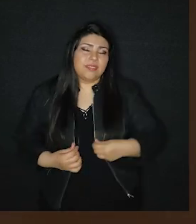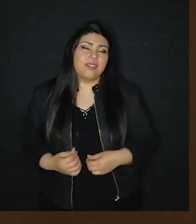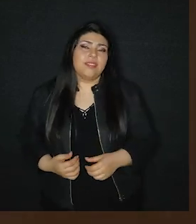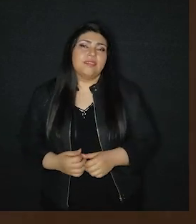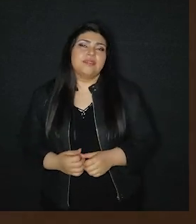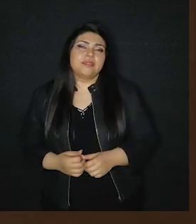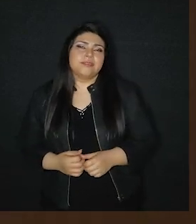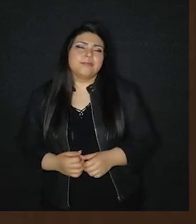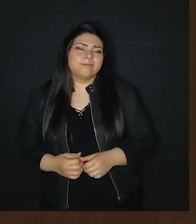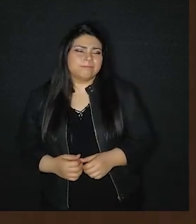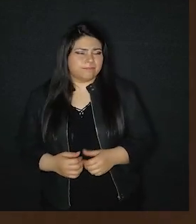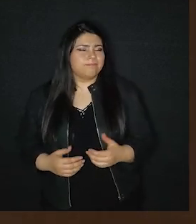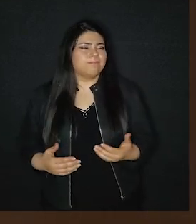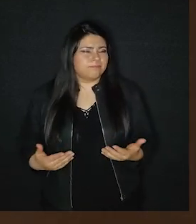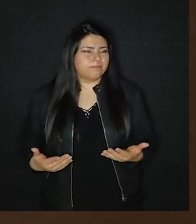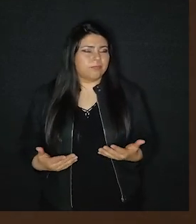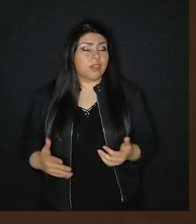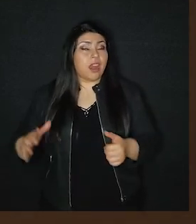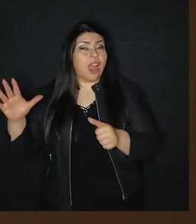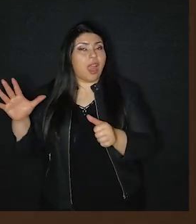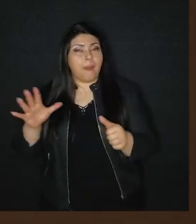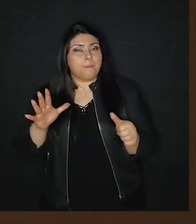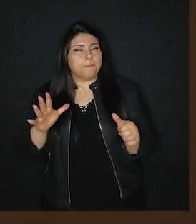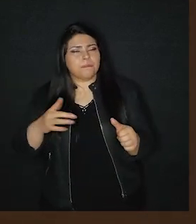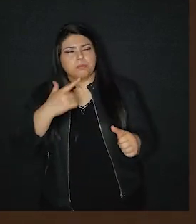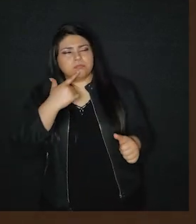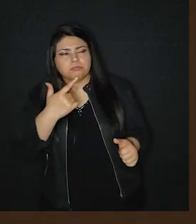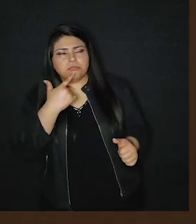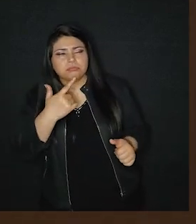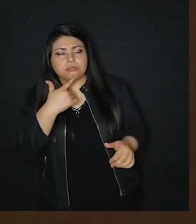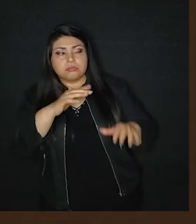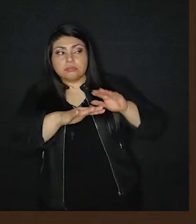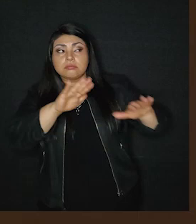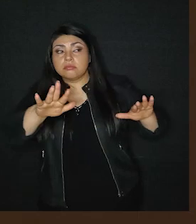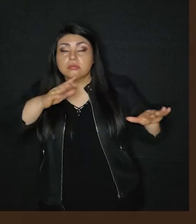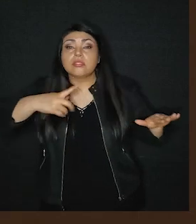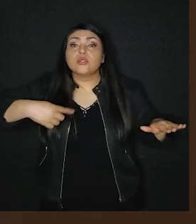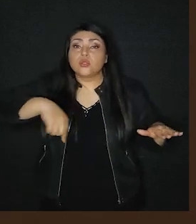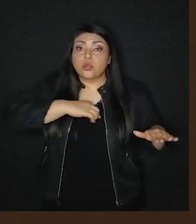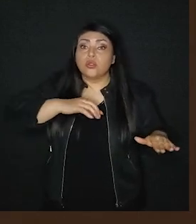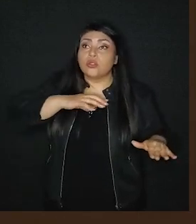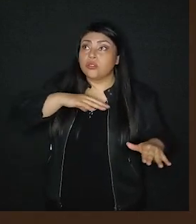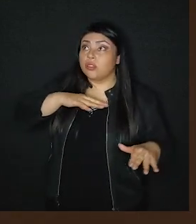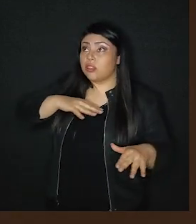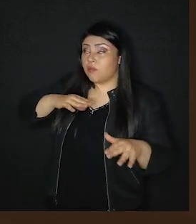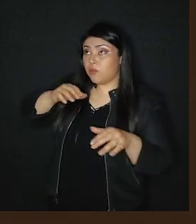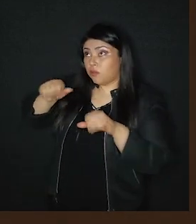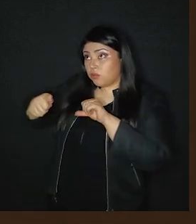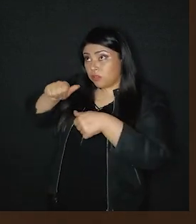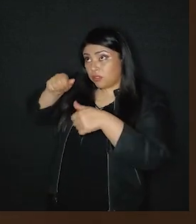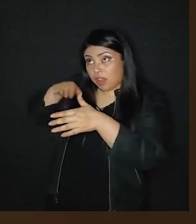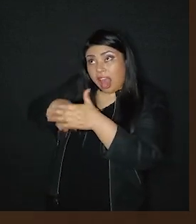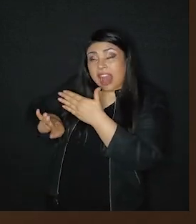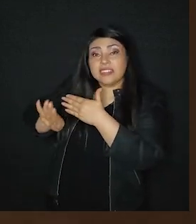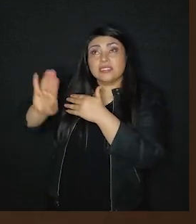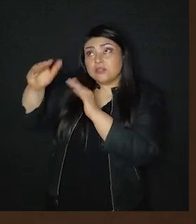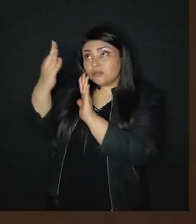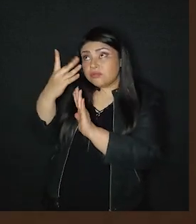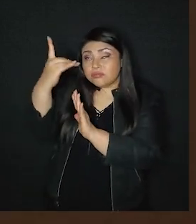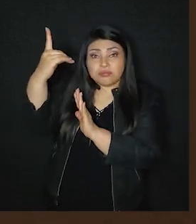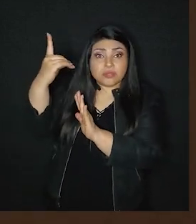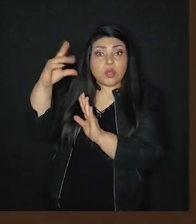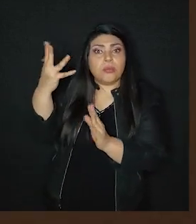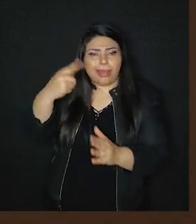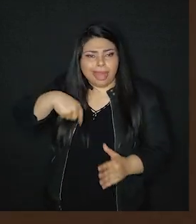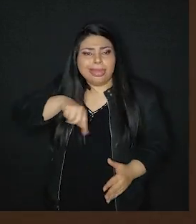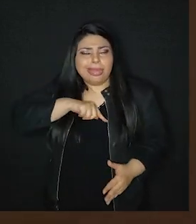historia Aunque tenemos acceso si a la presencia del Señor porque somos templos del espíritu